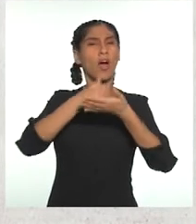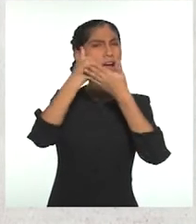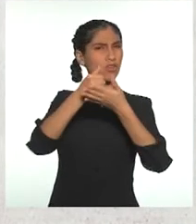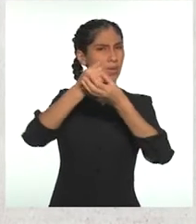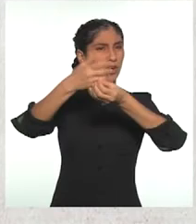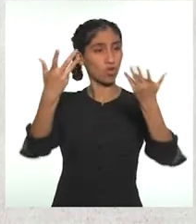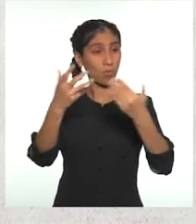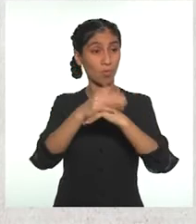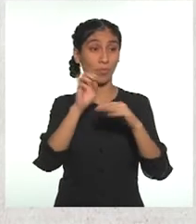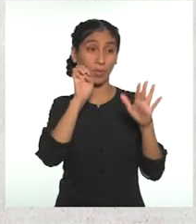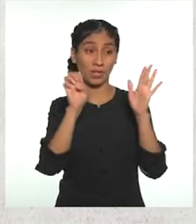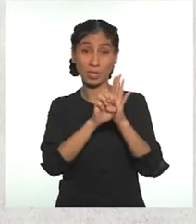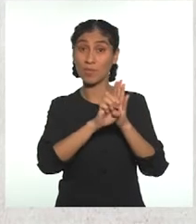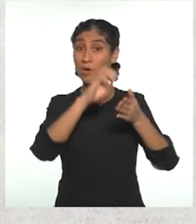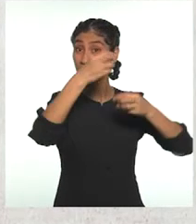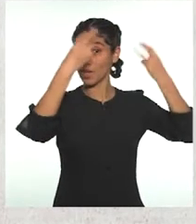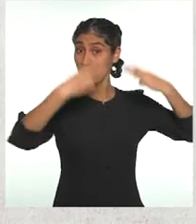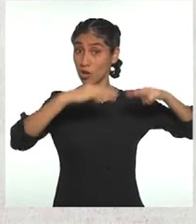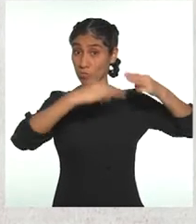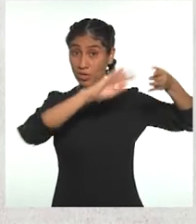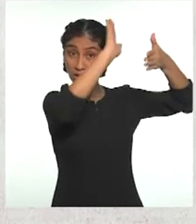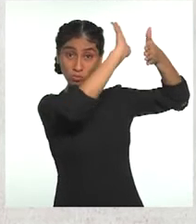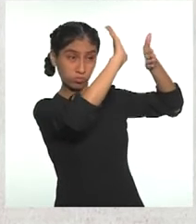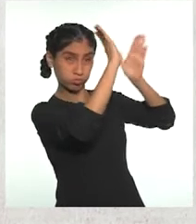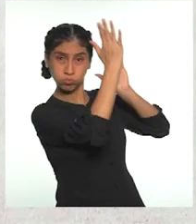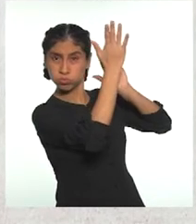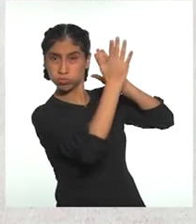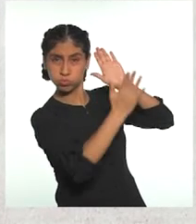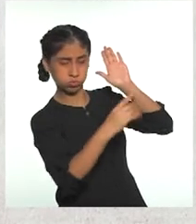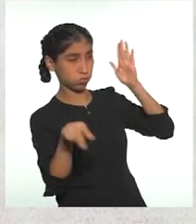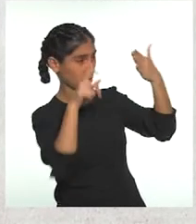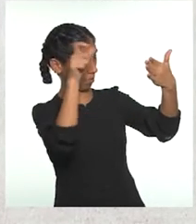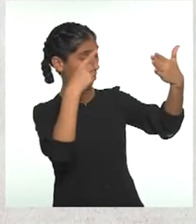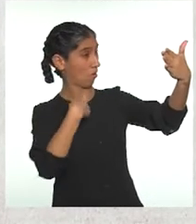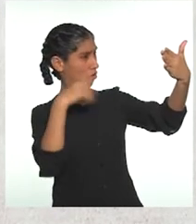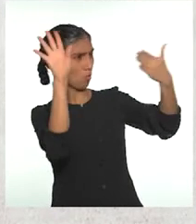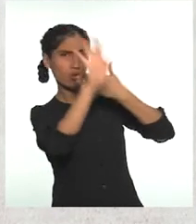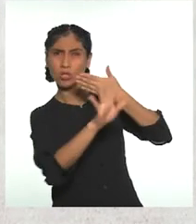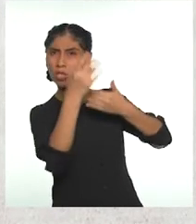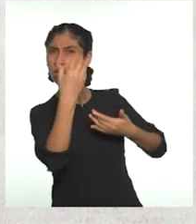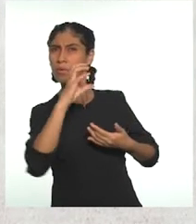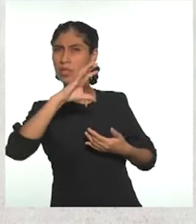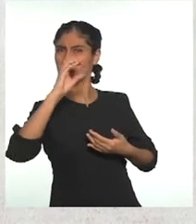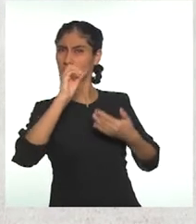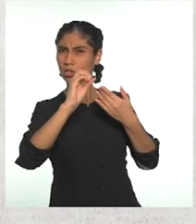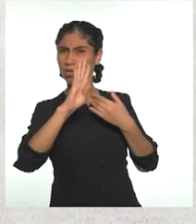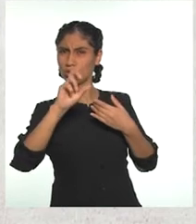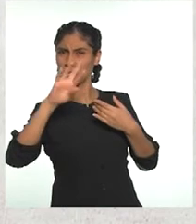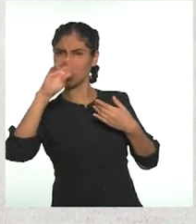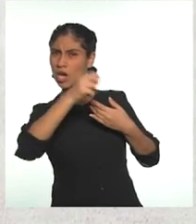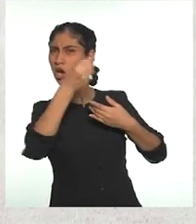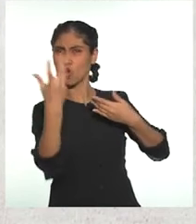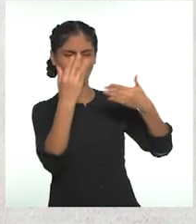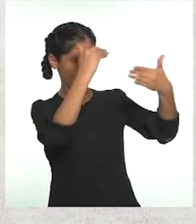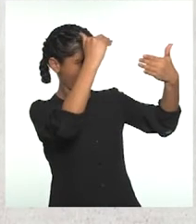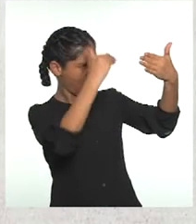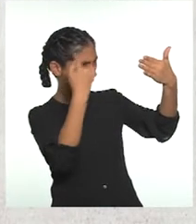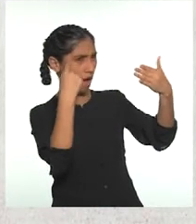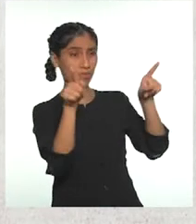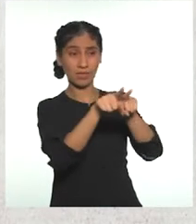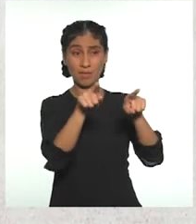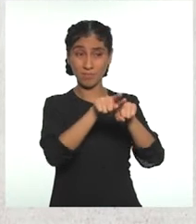en los mercados, afiches colocados en lugares de mayor concentración, paraderos de transportes públicos, pegado